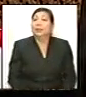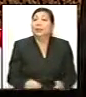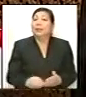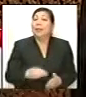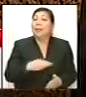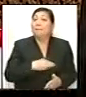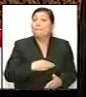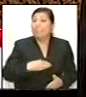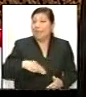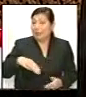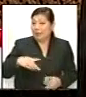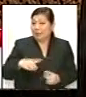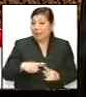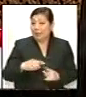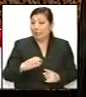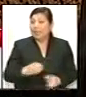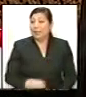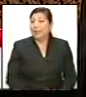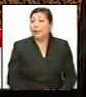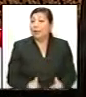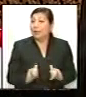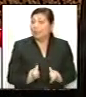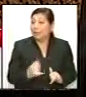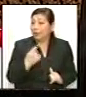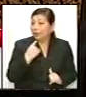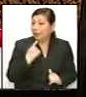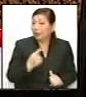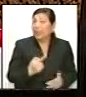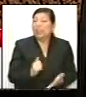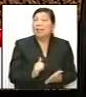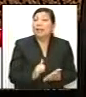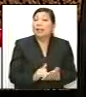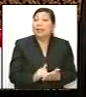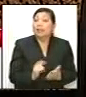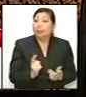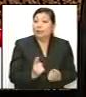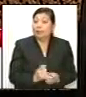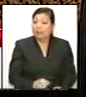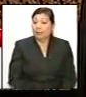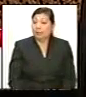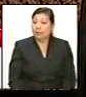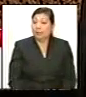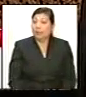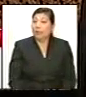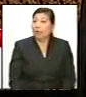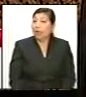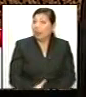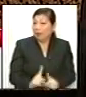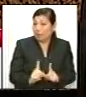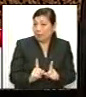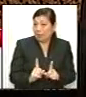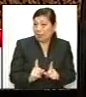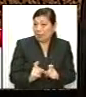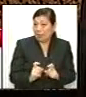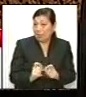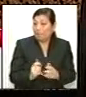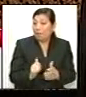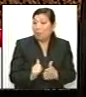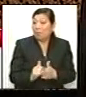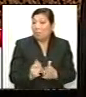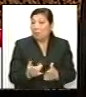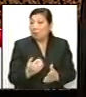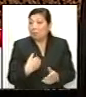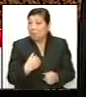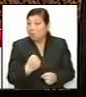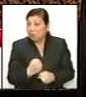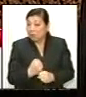ministro de Transportes y Comunicaciones y que dé cuenta qué es lo que ha implementado, porque cada pregunta que le fue formulada era: lo estamos